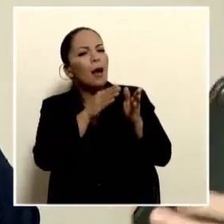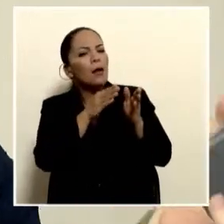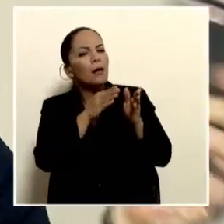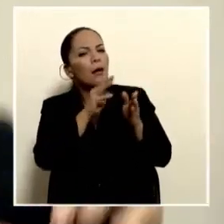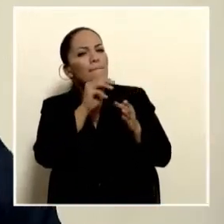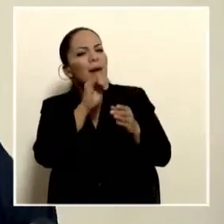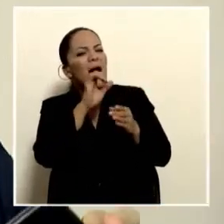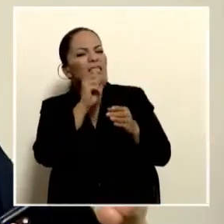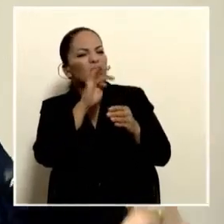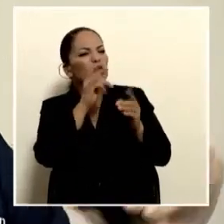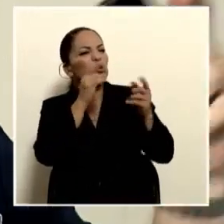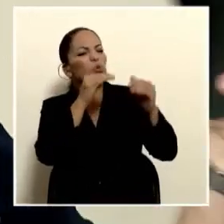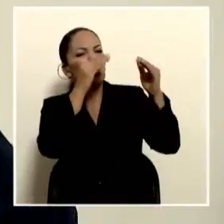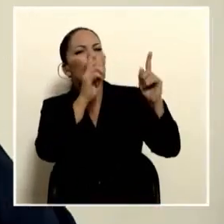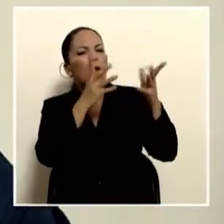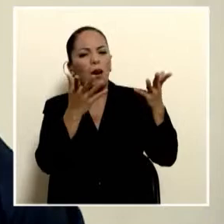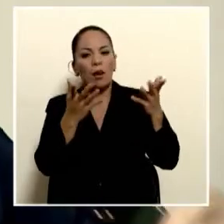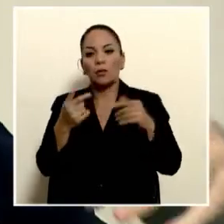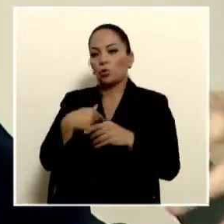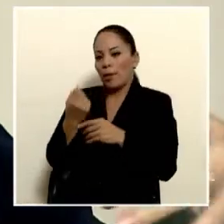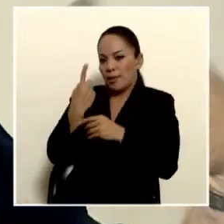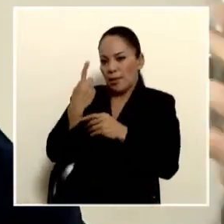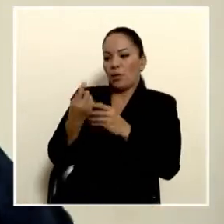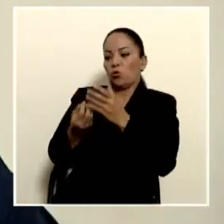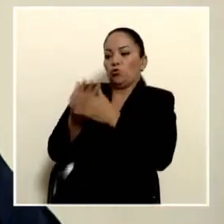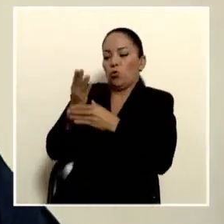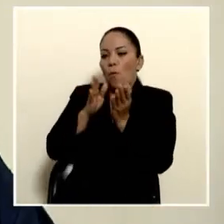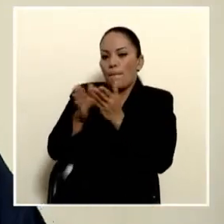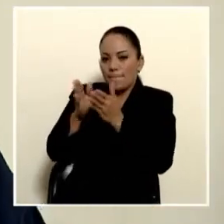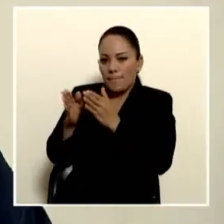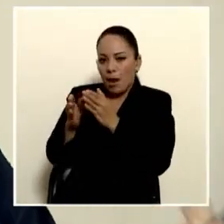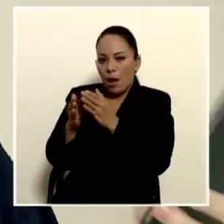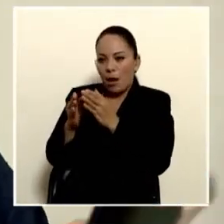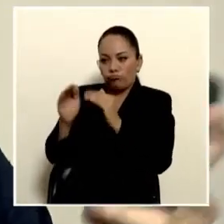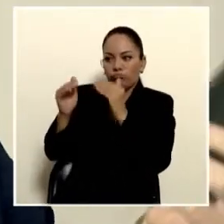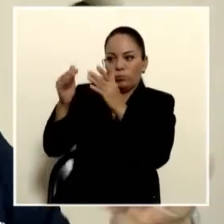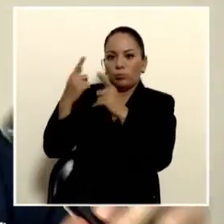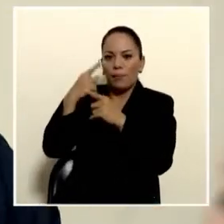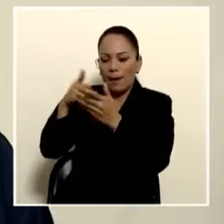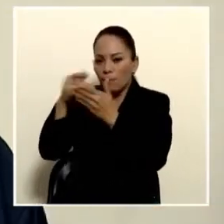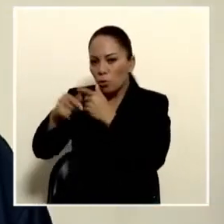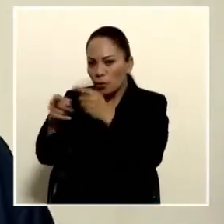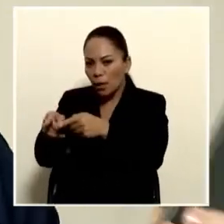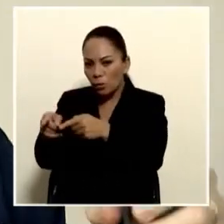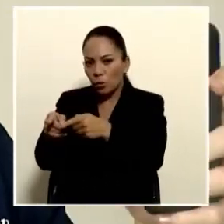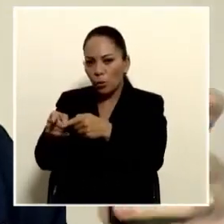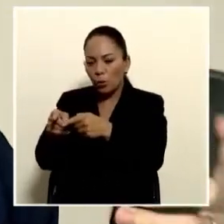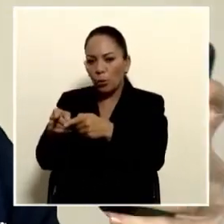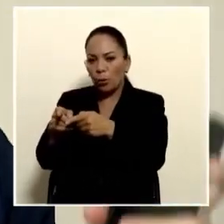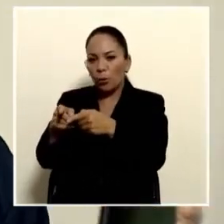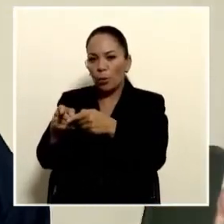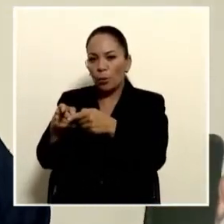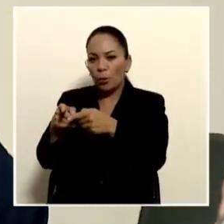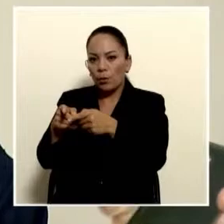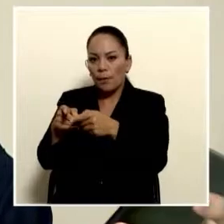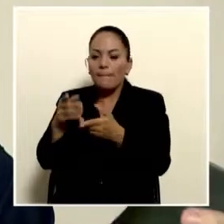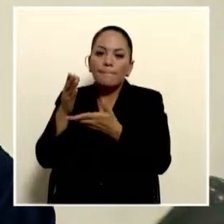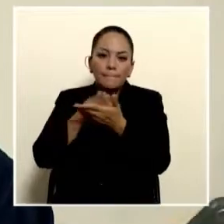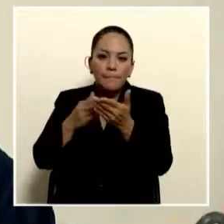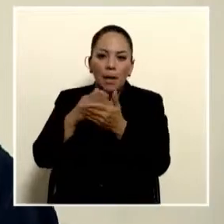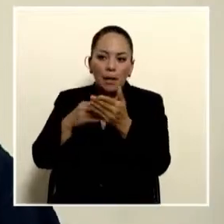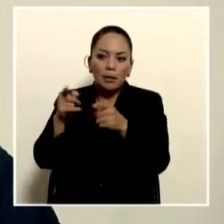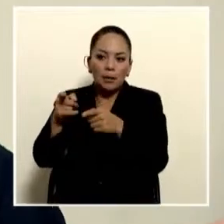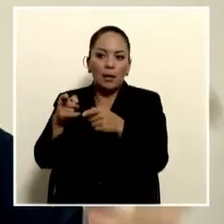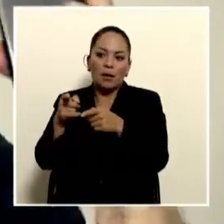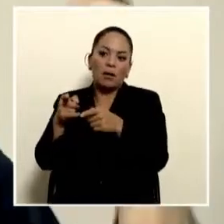que surgió un plan maestro para el proyecto y que parte de eso es por lo que se descarta la